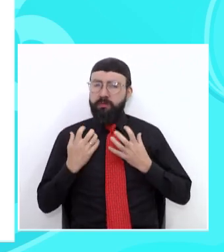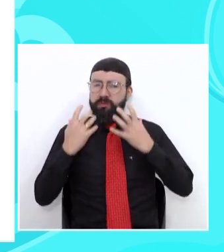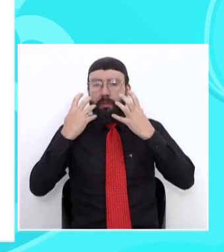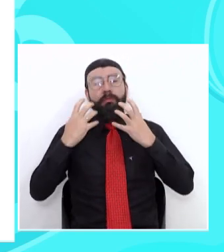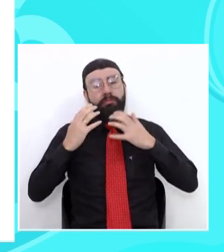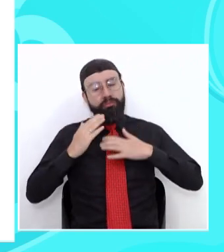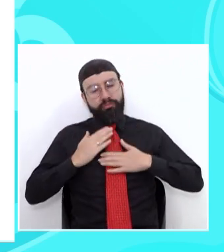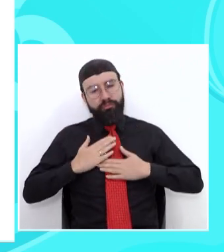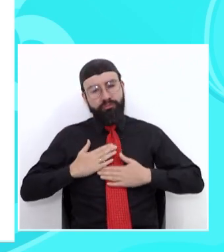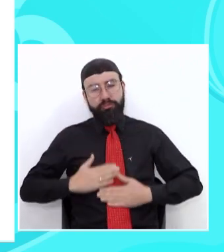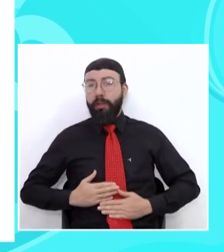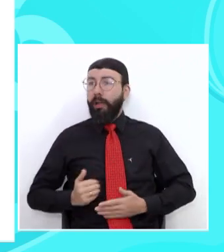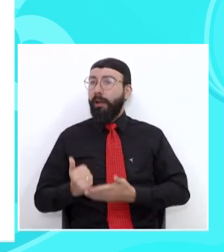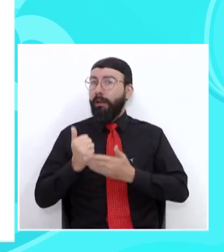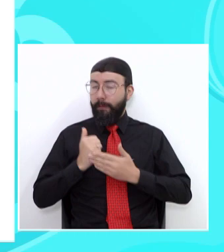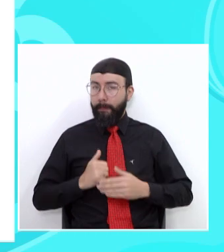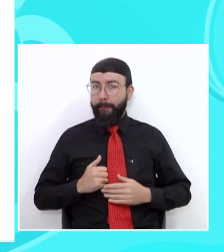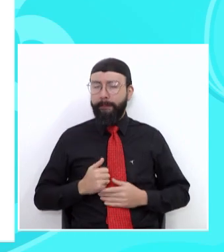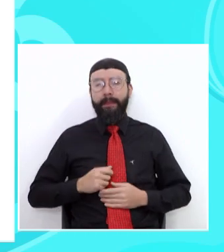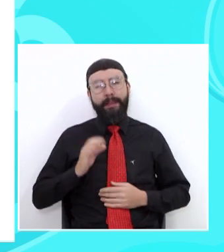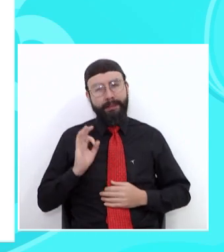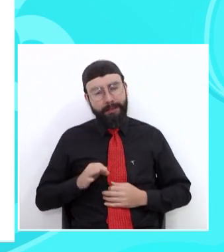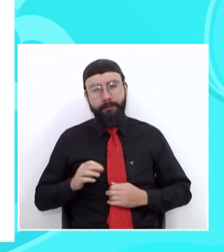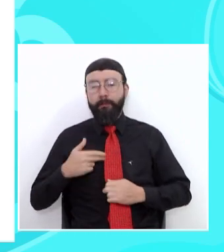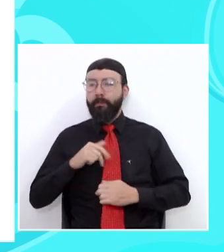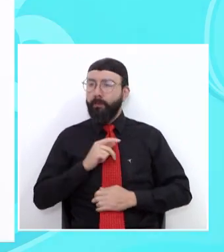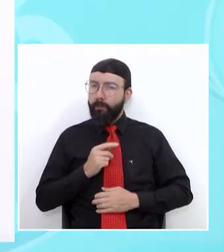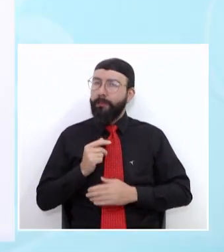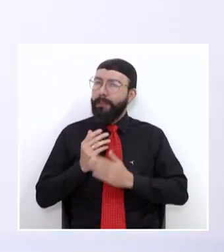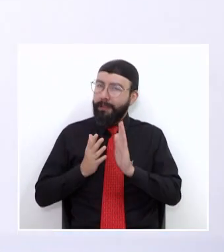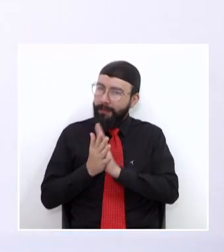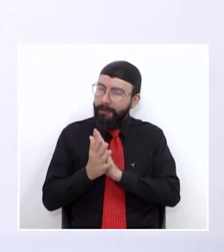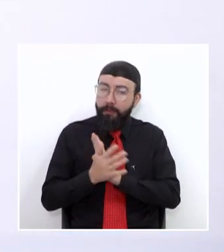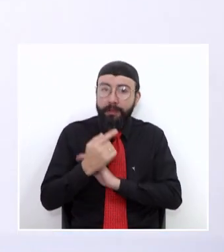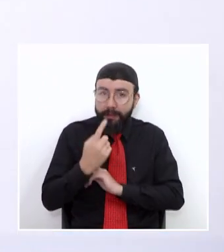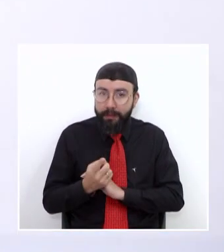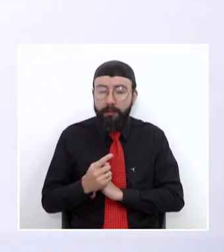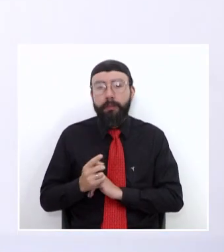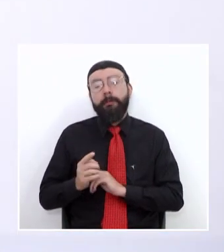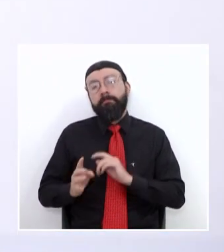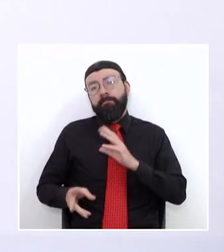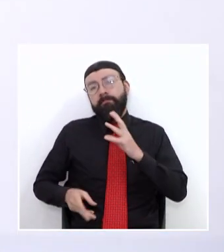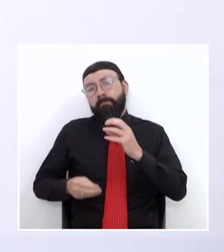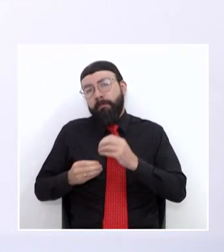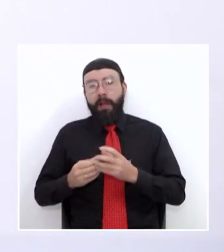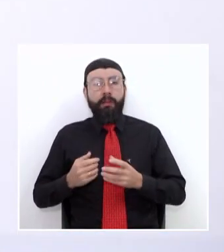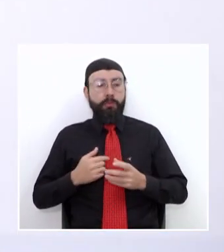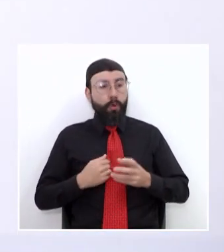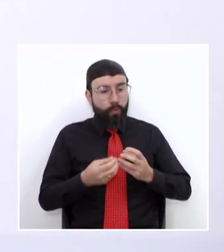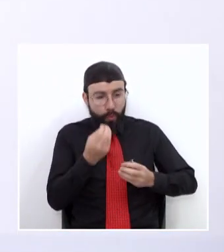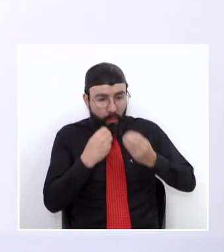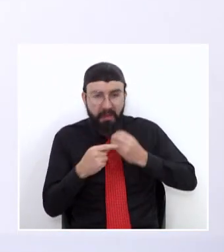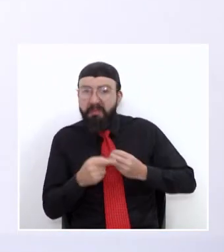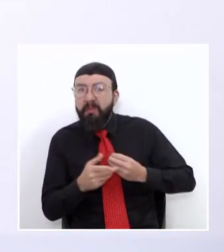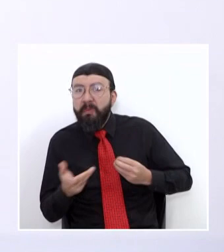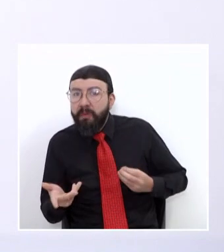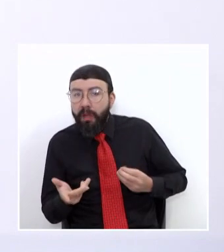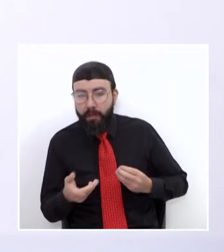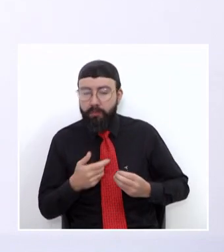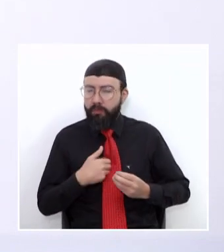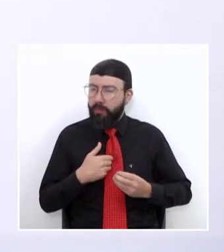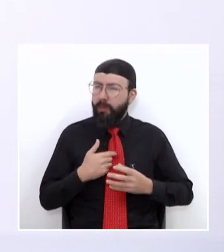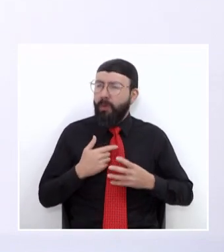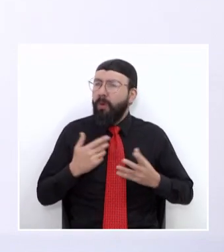estrés. Obviamente, ¿no es cierto? Como siempre les hemos dicho, es un complemento, es mi alimentación, es mi